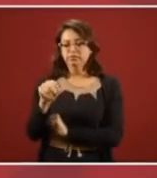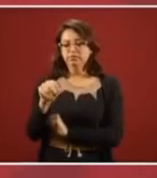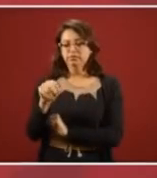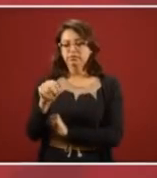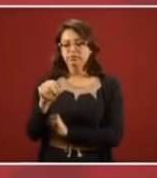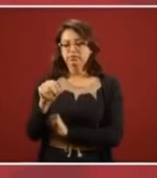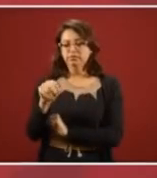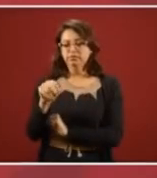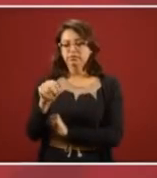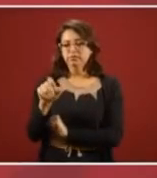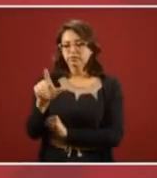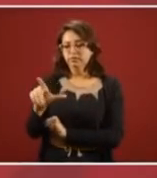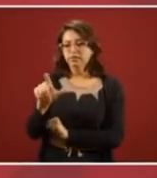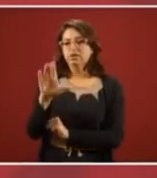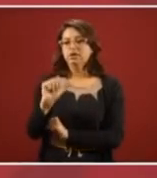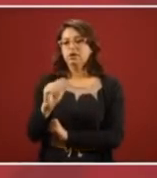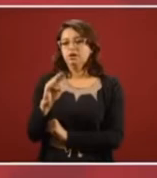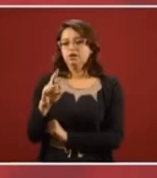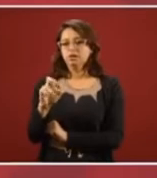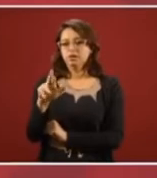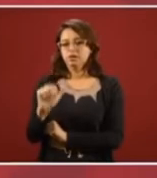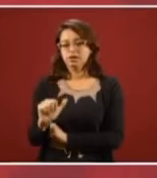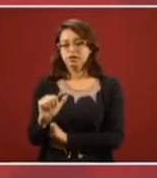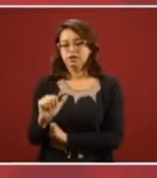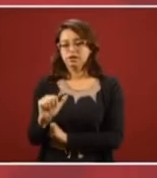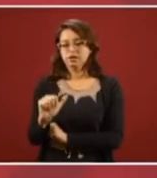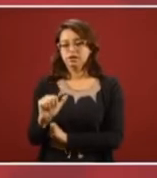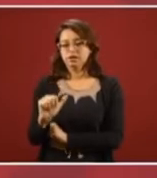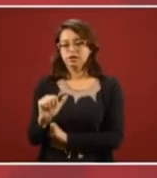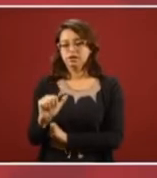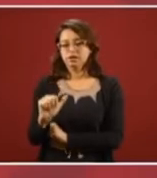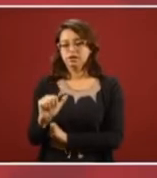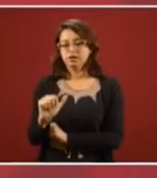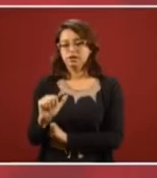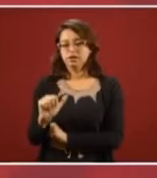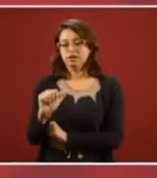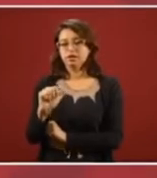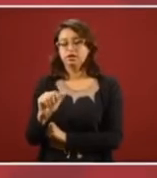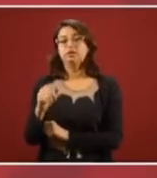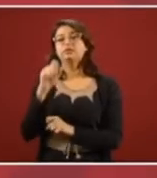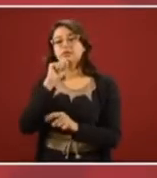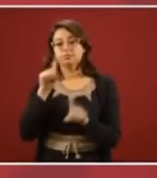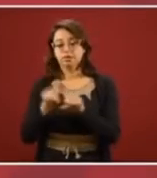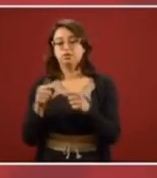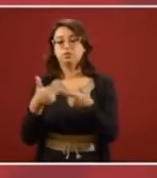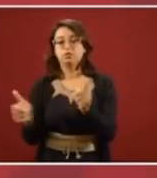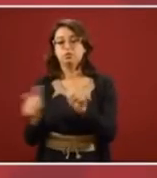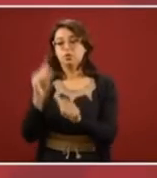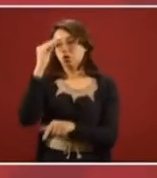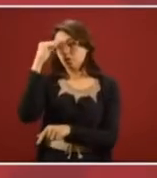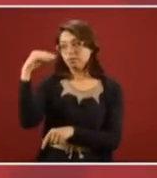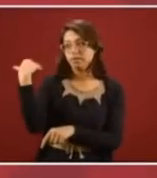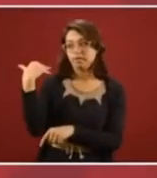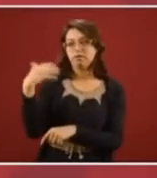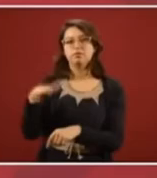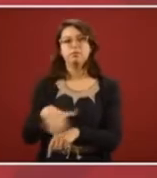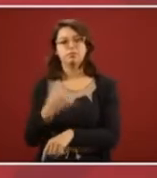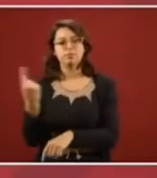bran y él cabrera los olvidados en deporte porque